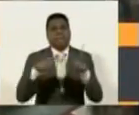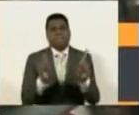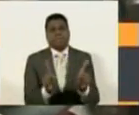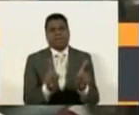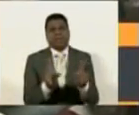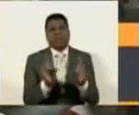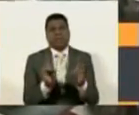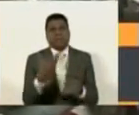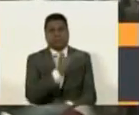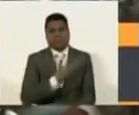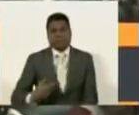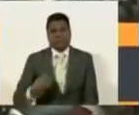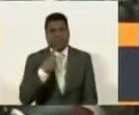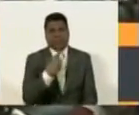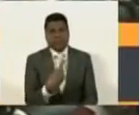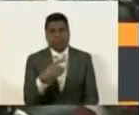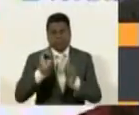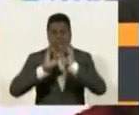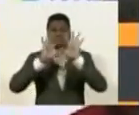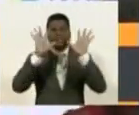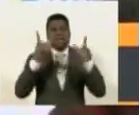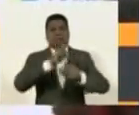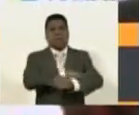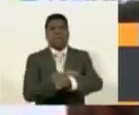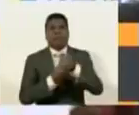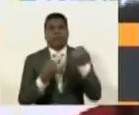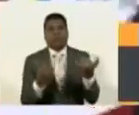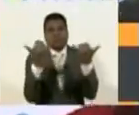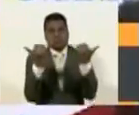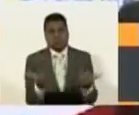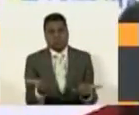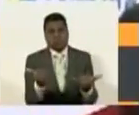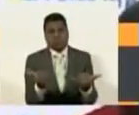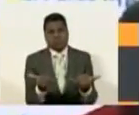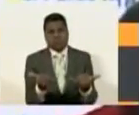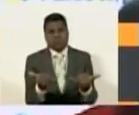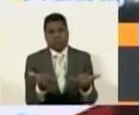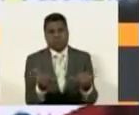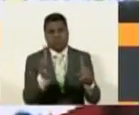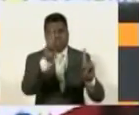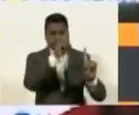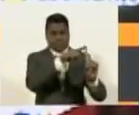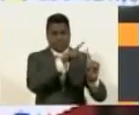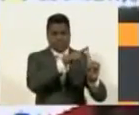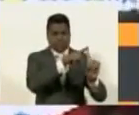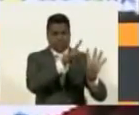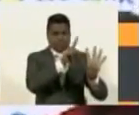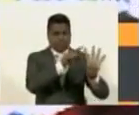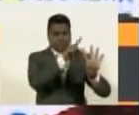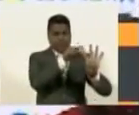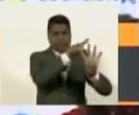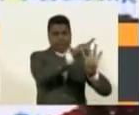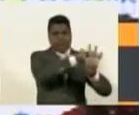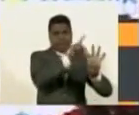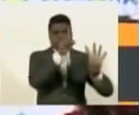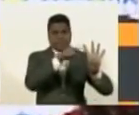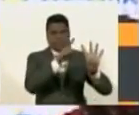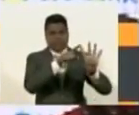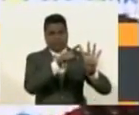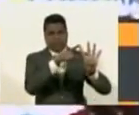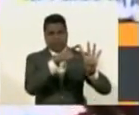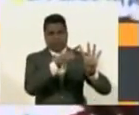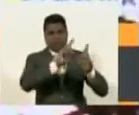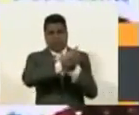fue muy claro, y es tan poderoso, valga el término, el poder originario, constituyente